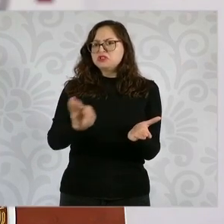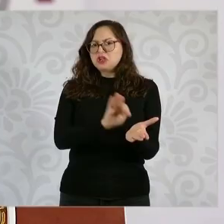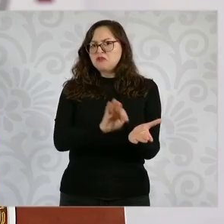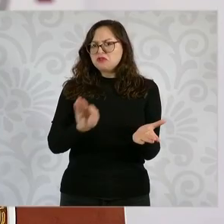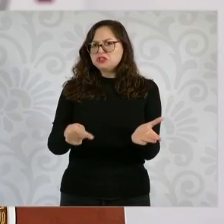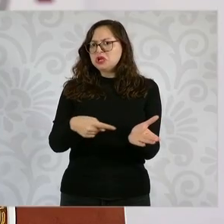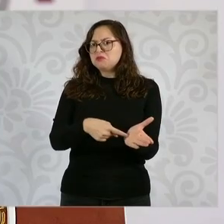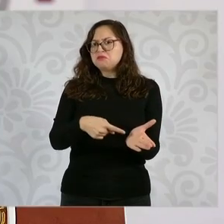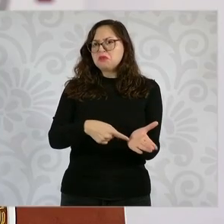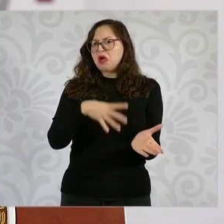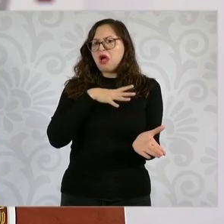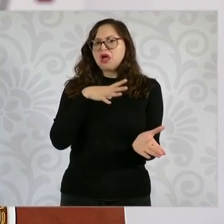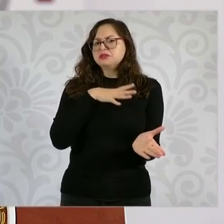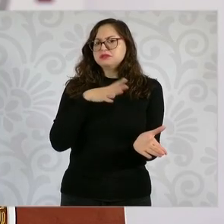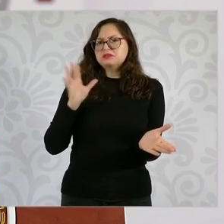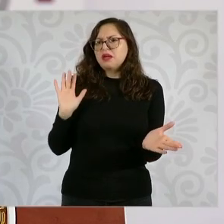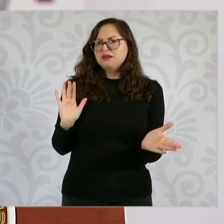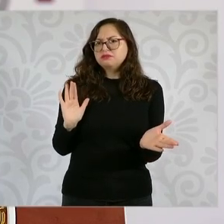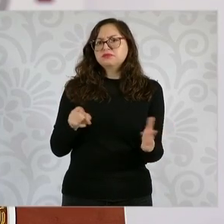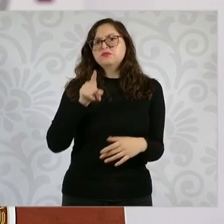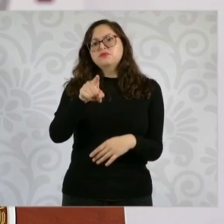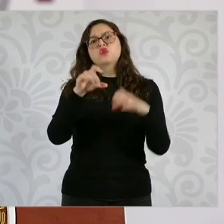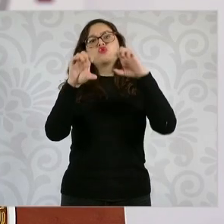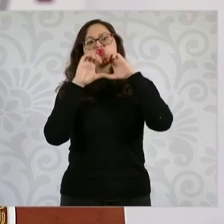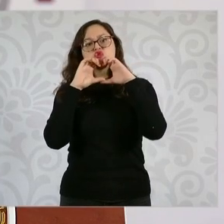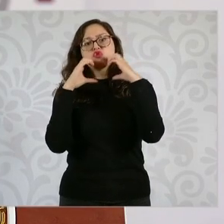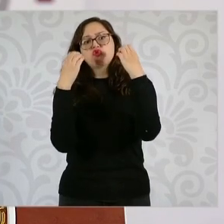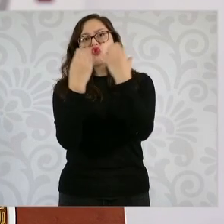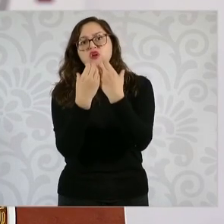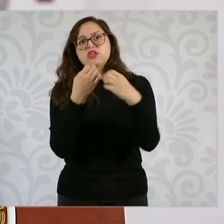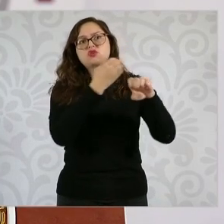los estados pueden decidir, de acuerdo a sus